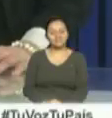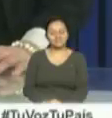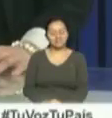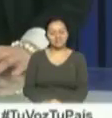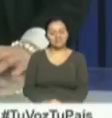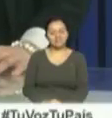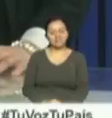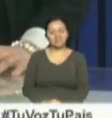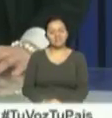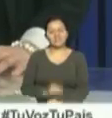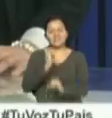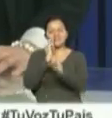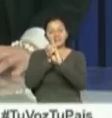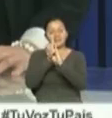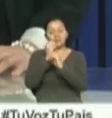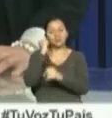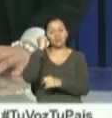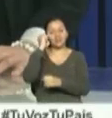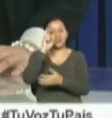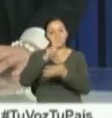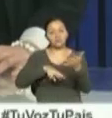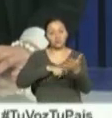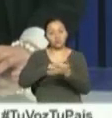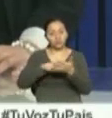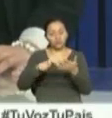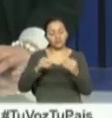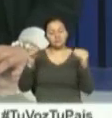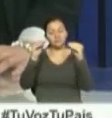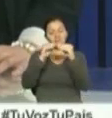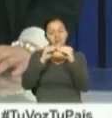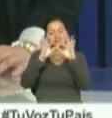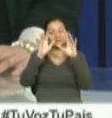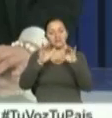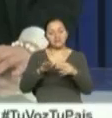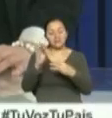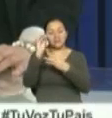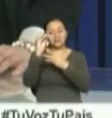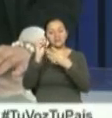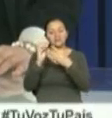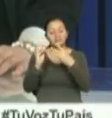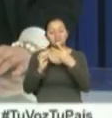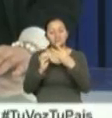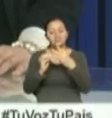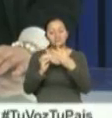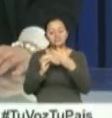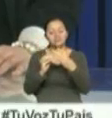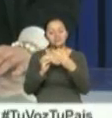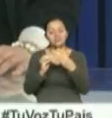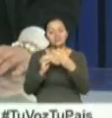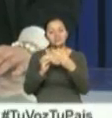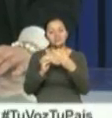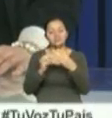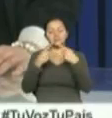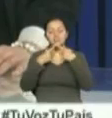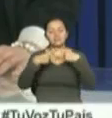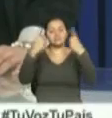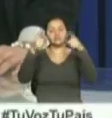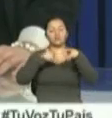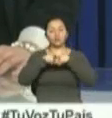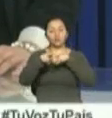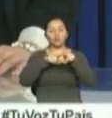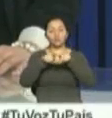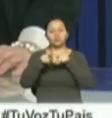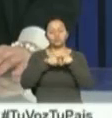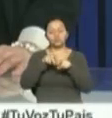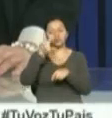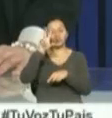El Instituto de Propiedad Intelectual YEPI y la Secretaría de Educación Superior, Ciencia y Tecnología lanzaron el concurso No a